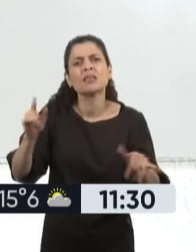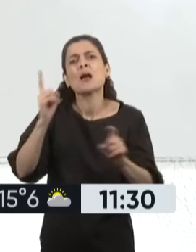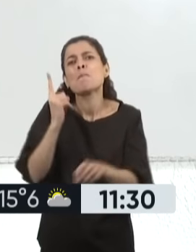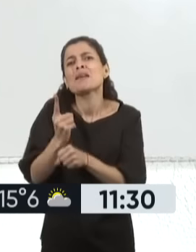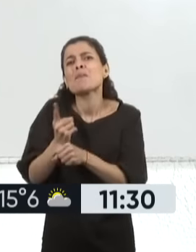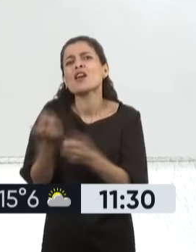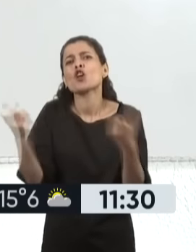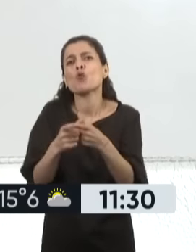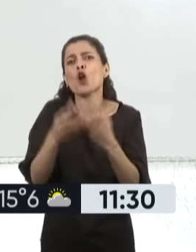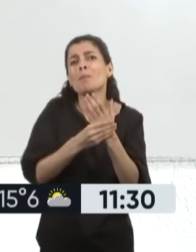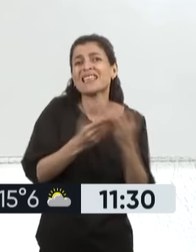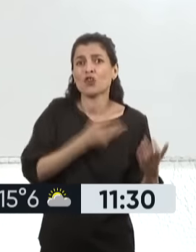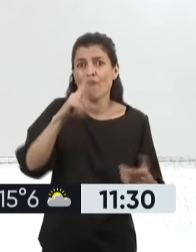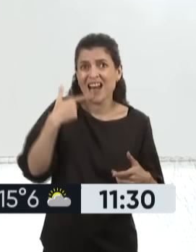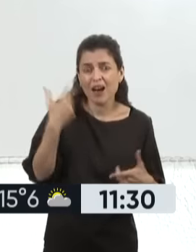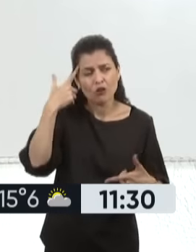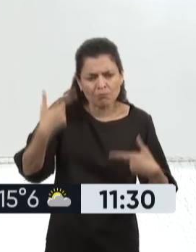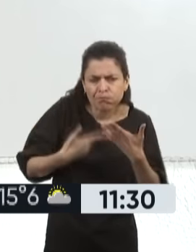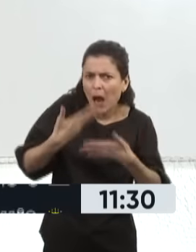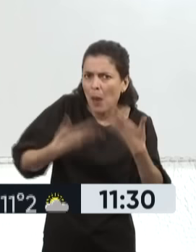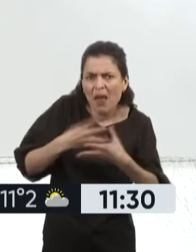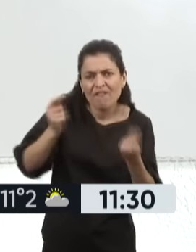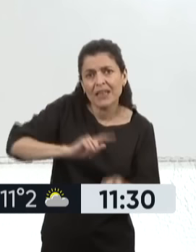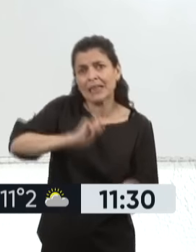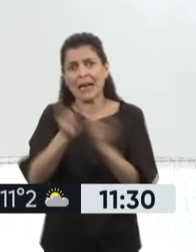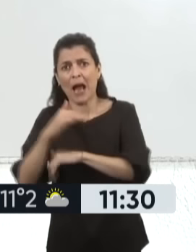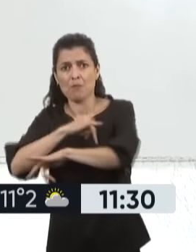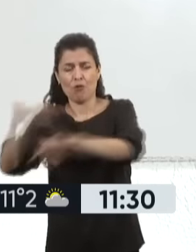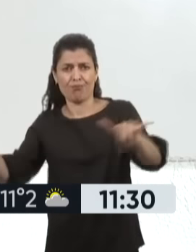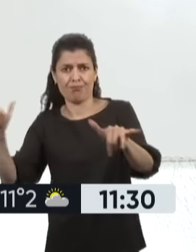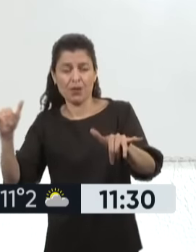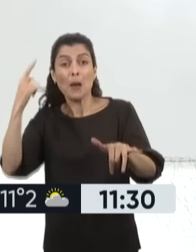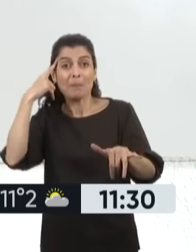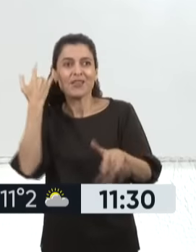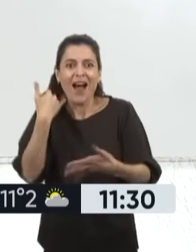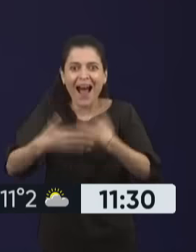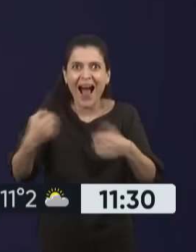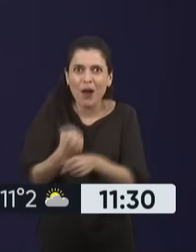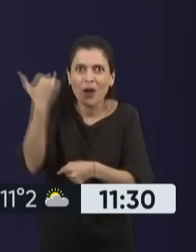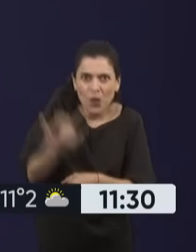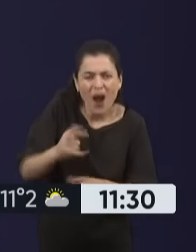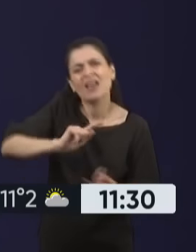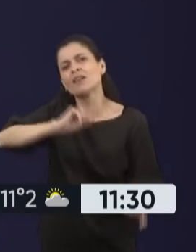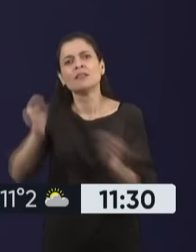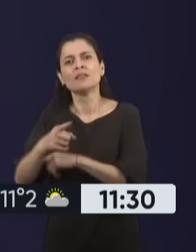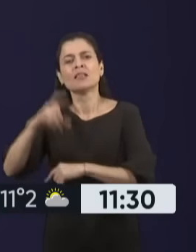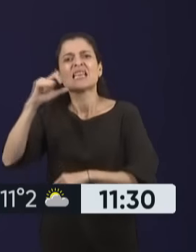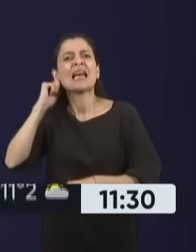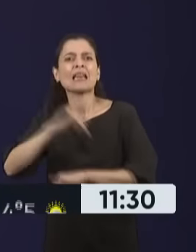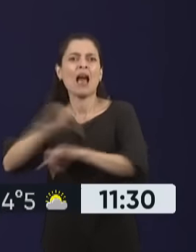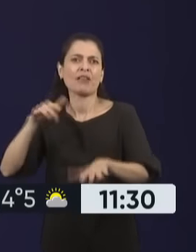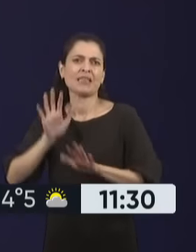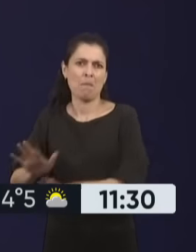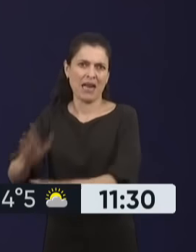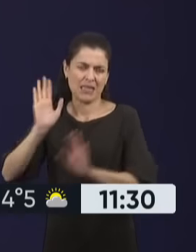Francos en la que pareció que los puentes se habían acercado y al otro día la cgt anunció la media fuerza Bueno yo ya les había comentado un poco